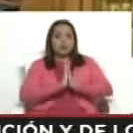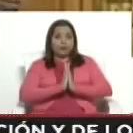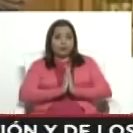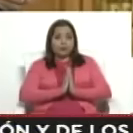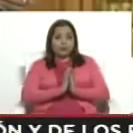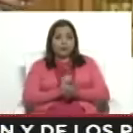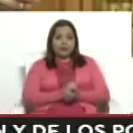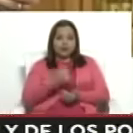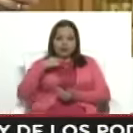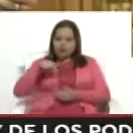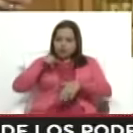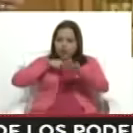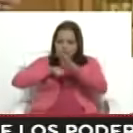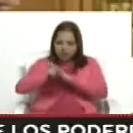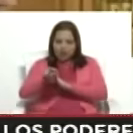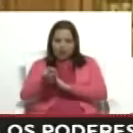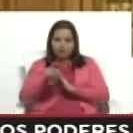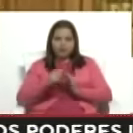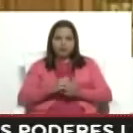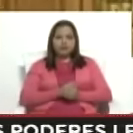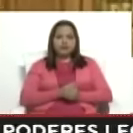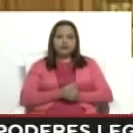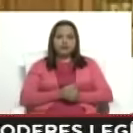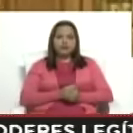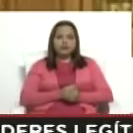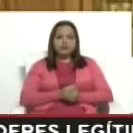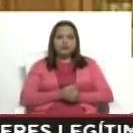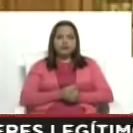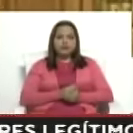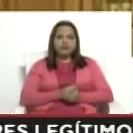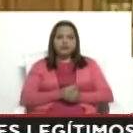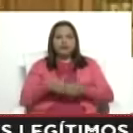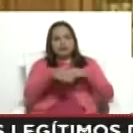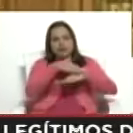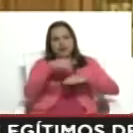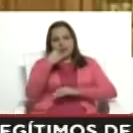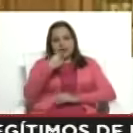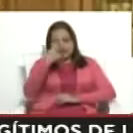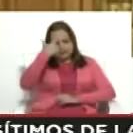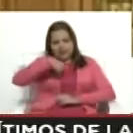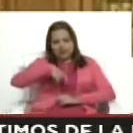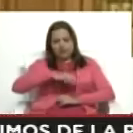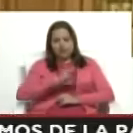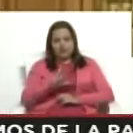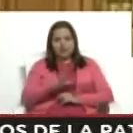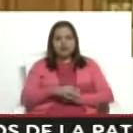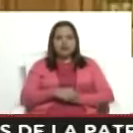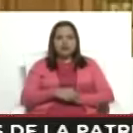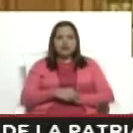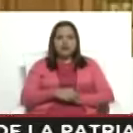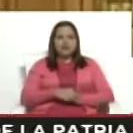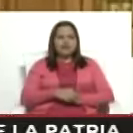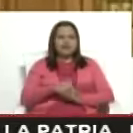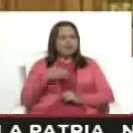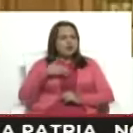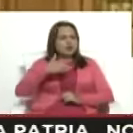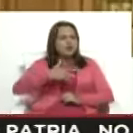Entramos al palacio y perdóname que lo diga, pero en lo personal yo sentí